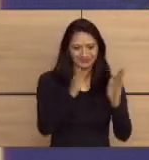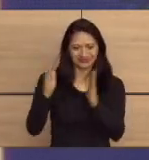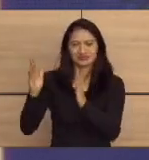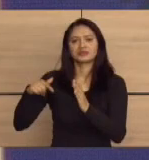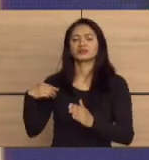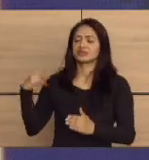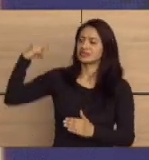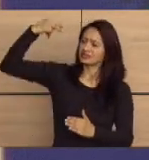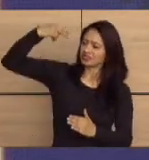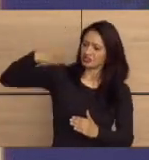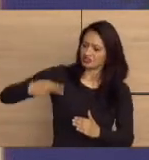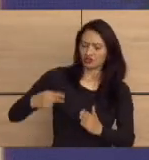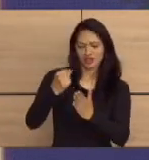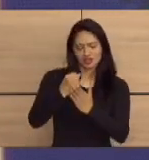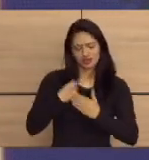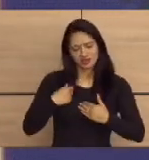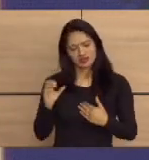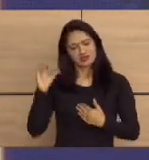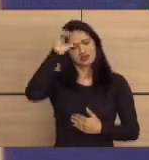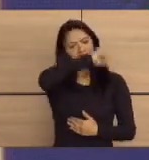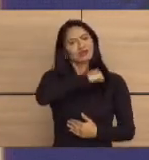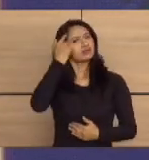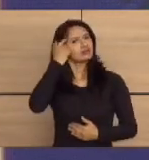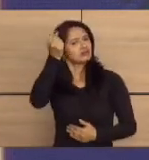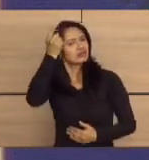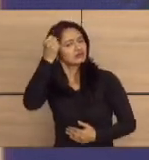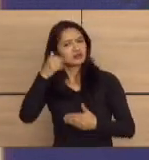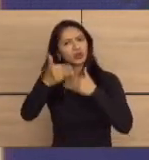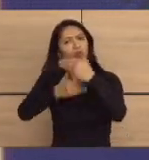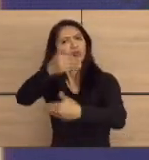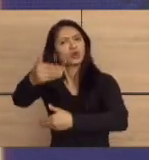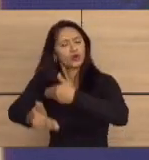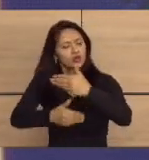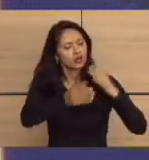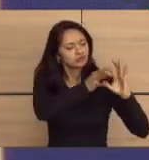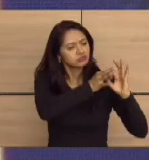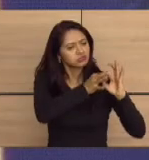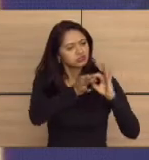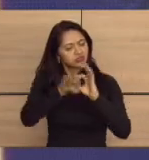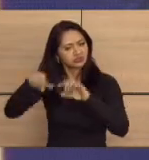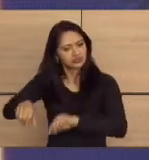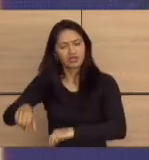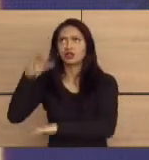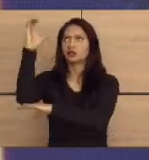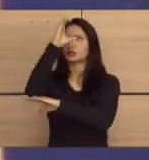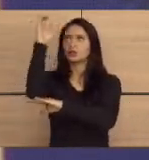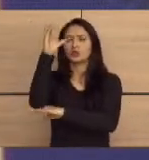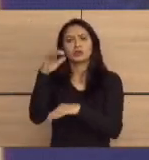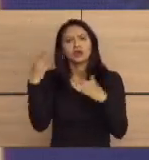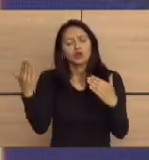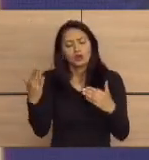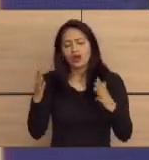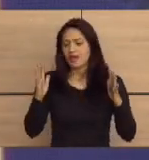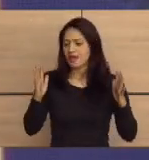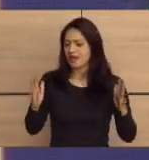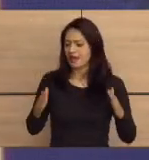historia les permite comprender cómo ha sido ese proceso de configuración de nuestro país hasta llegar a la pregunta